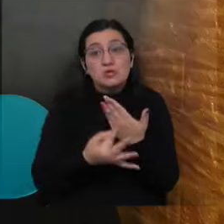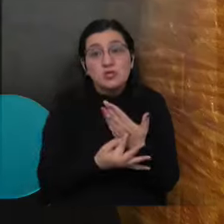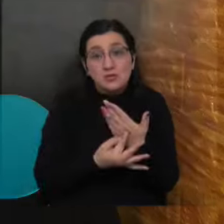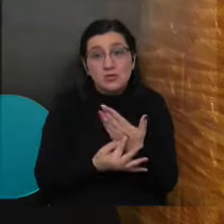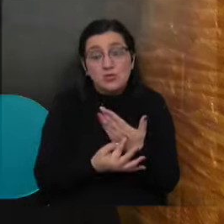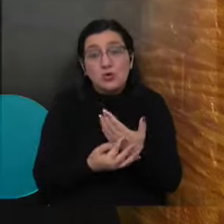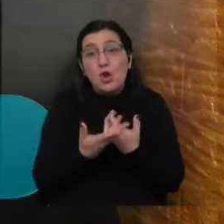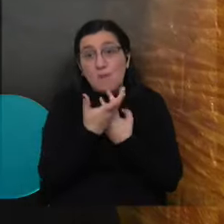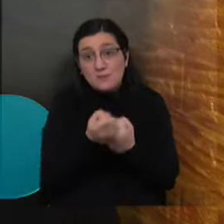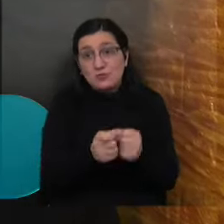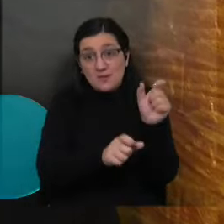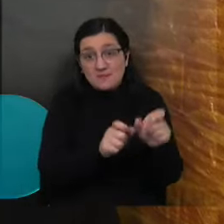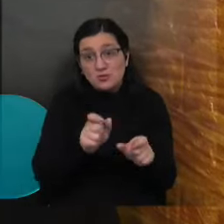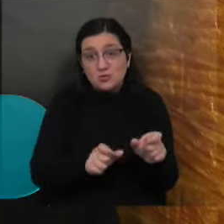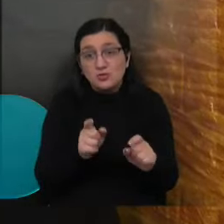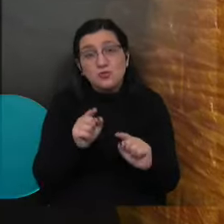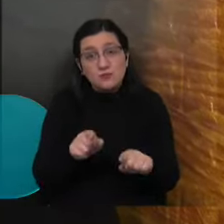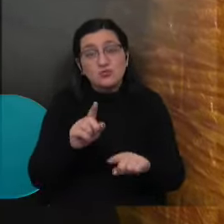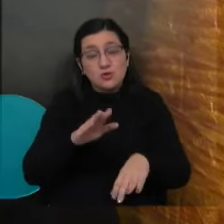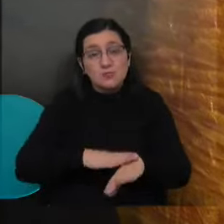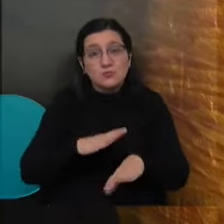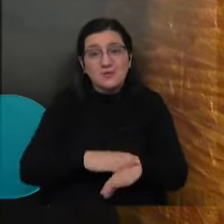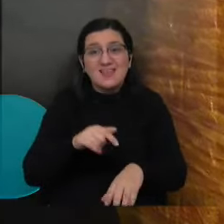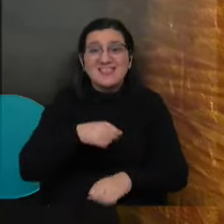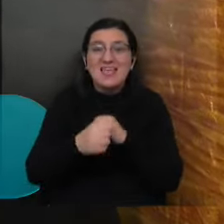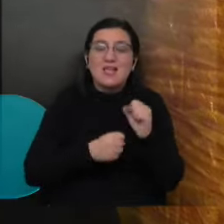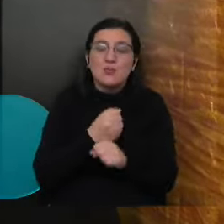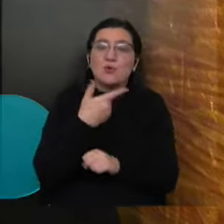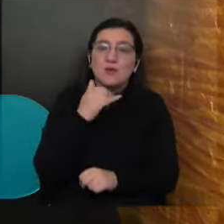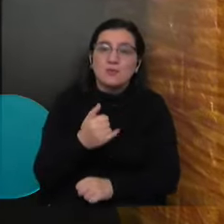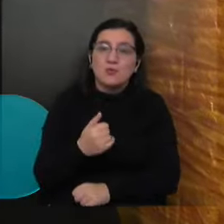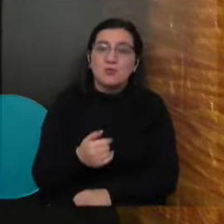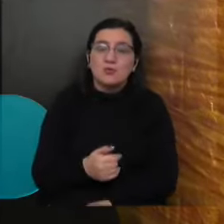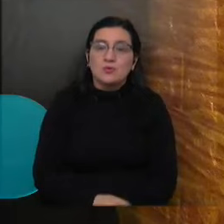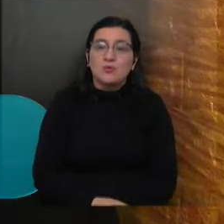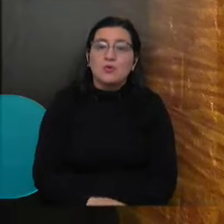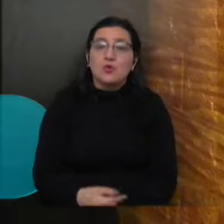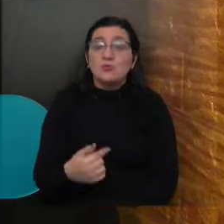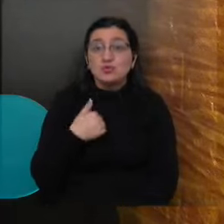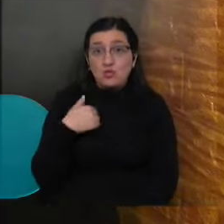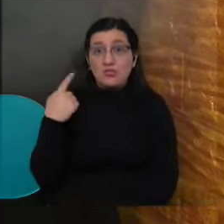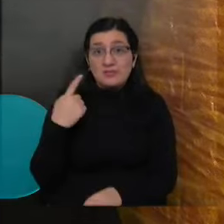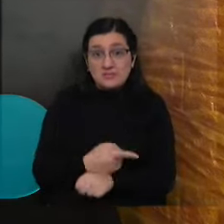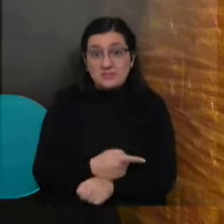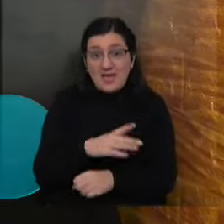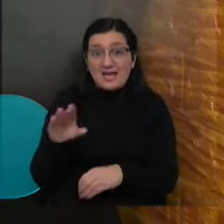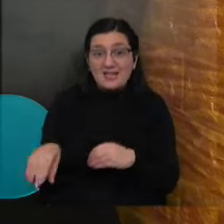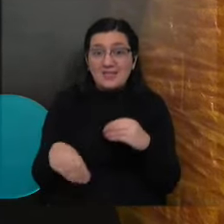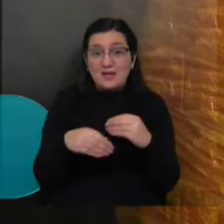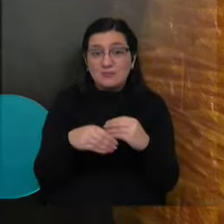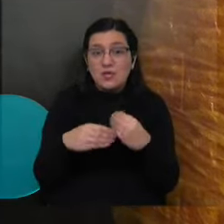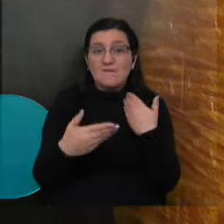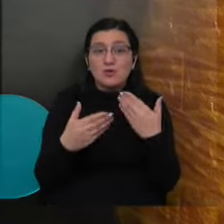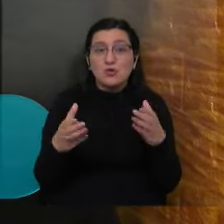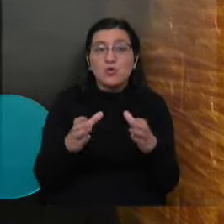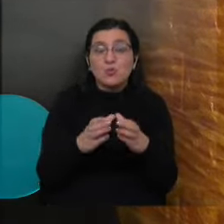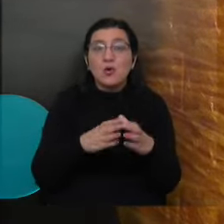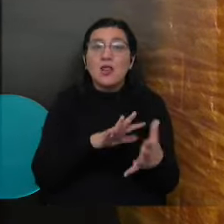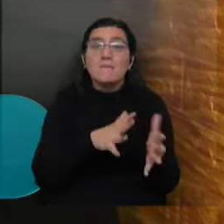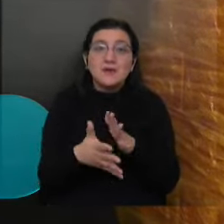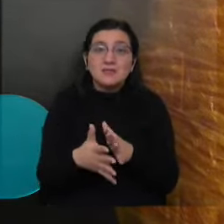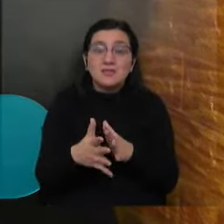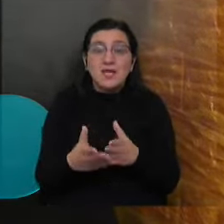gente vos te tenés que hacer cargo ahora este año por ejemplo así como yo tomé esta decisión agregamos hablé con la barra que les parecía y